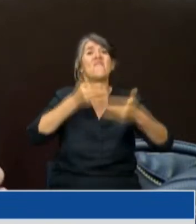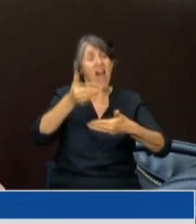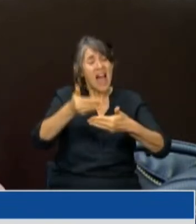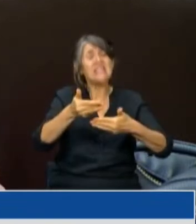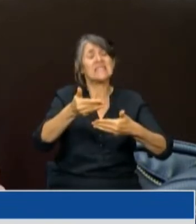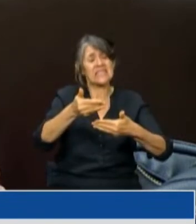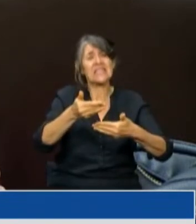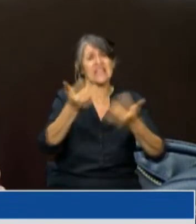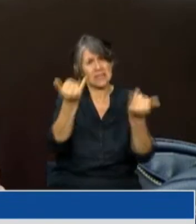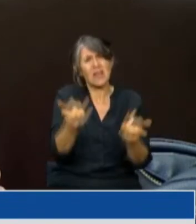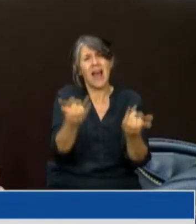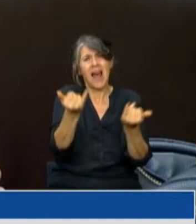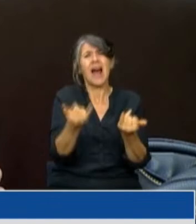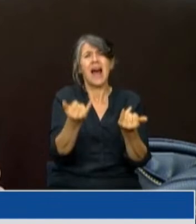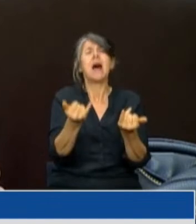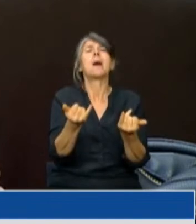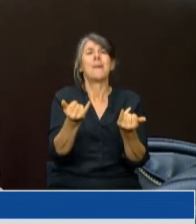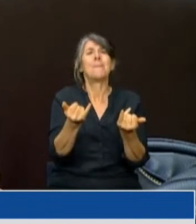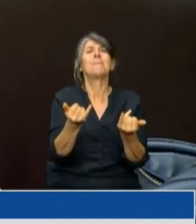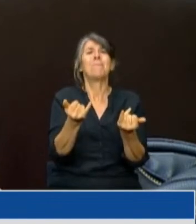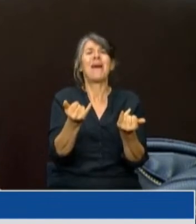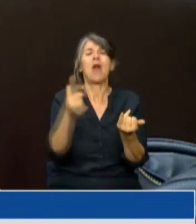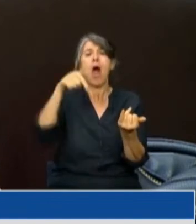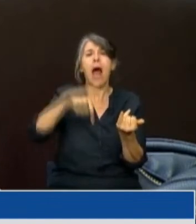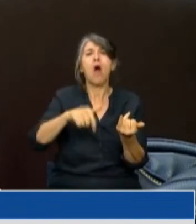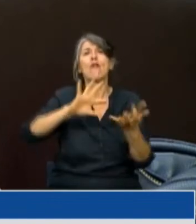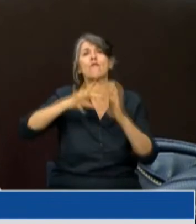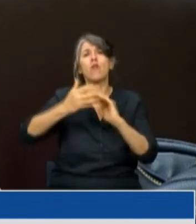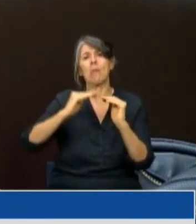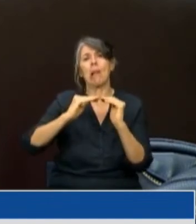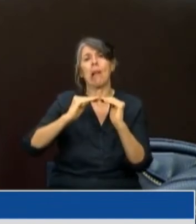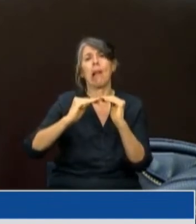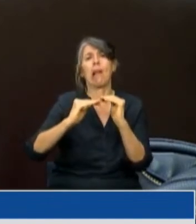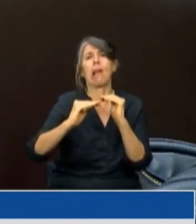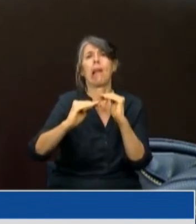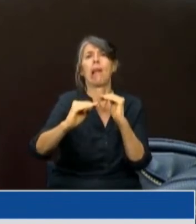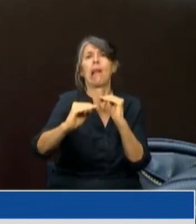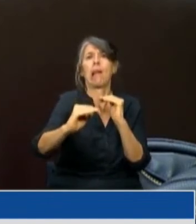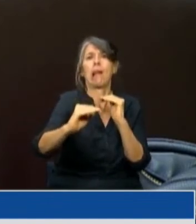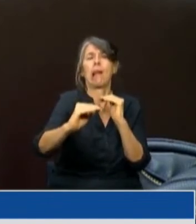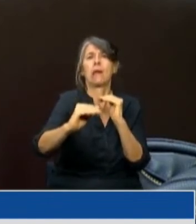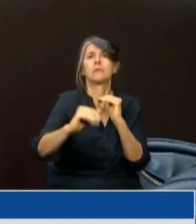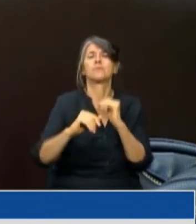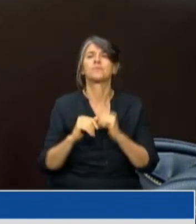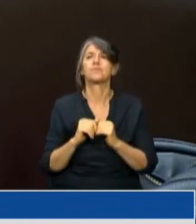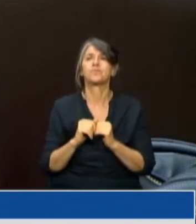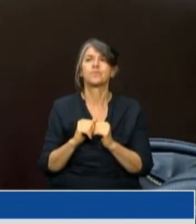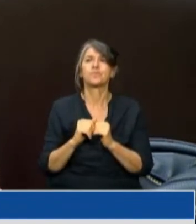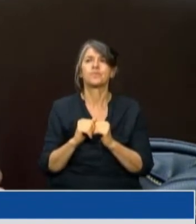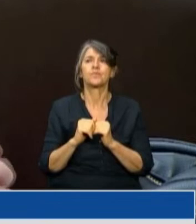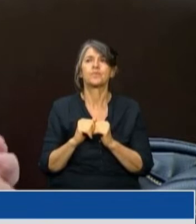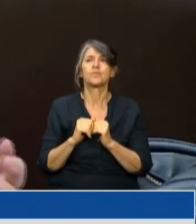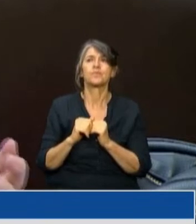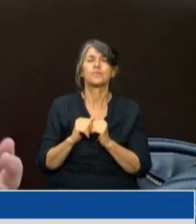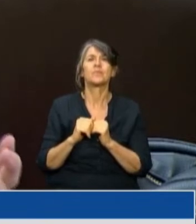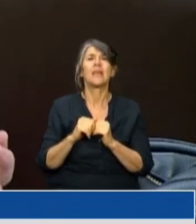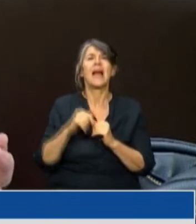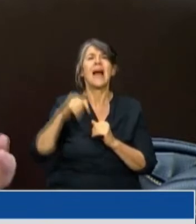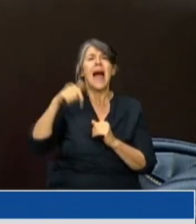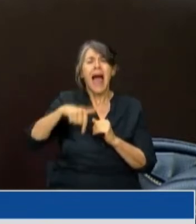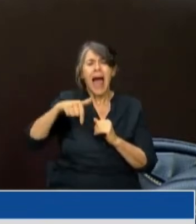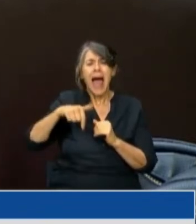que sin embargo estamos en una meseta y se ven amenazados porque estamos viviendo la